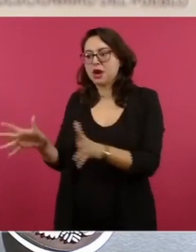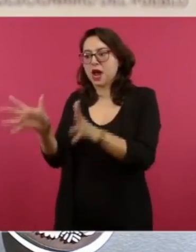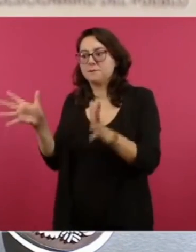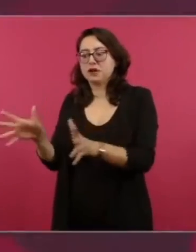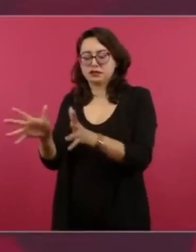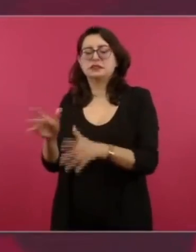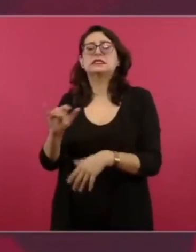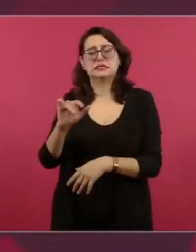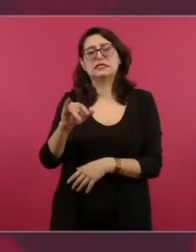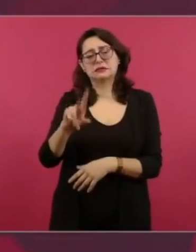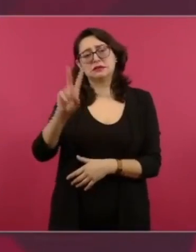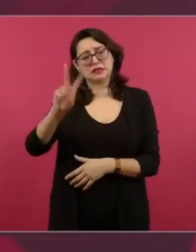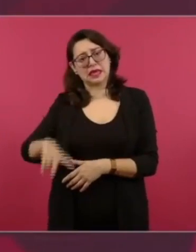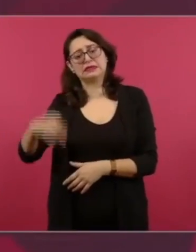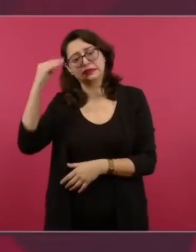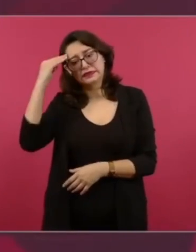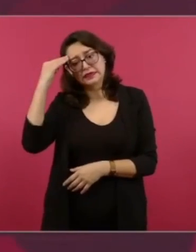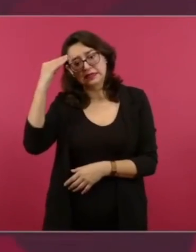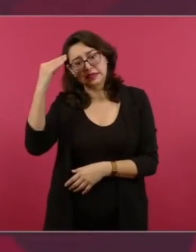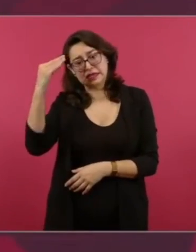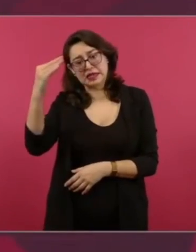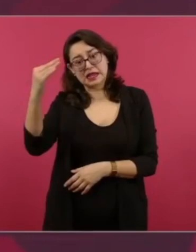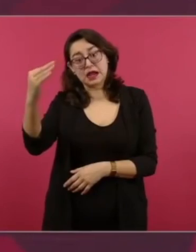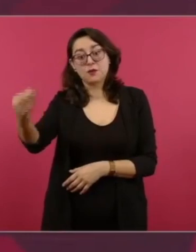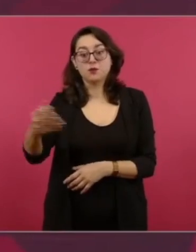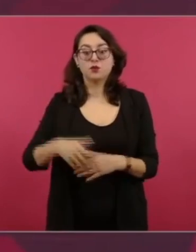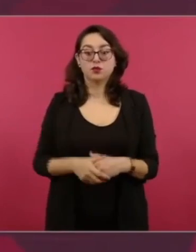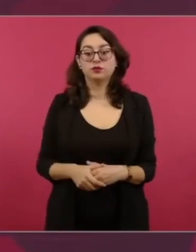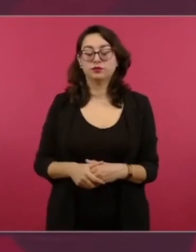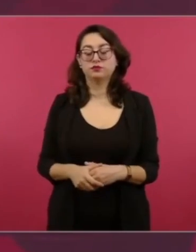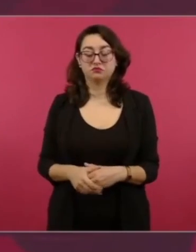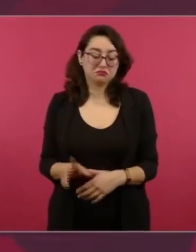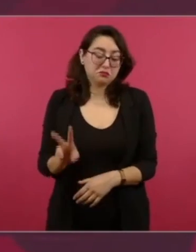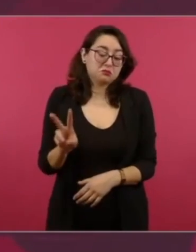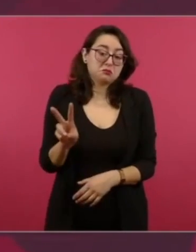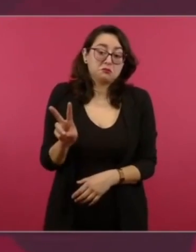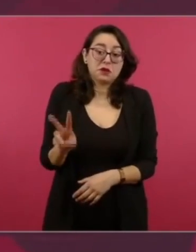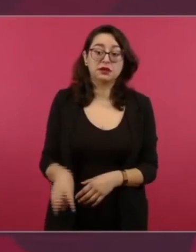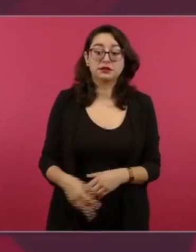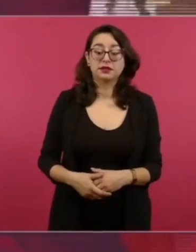Entonces, eso lleva tiempo. Me preguntas, ¿por qué ahora?